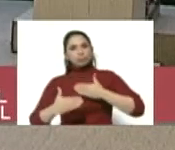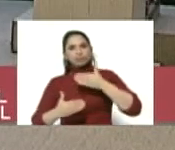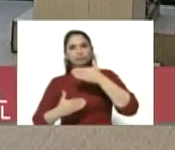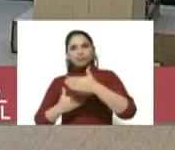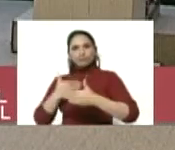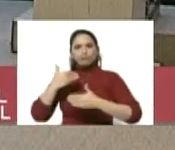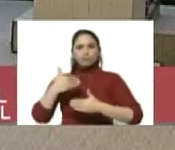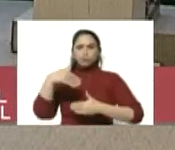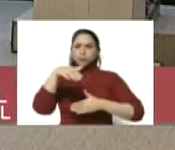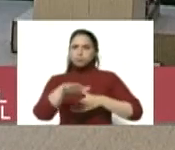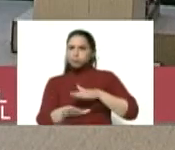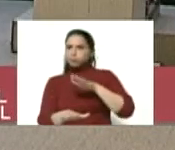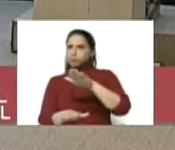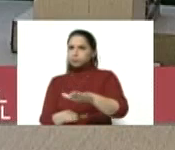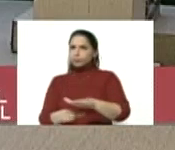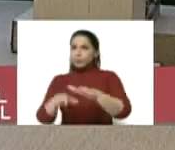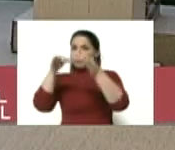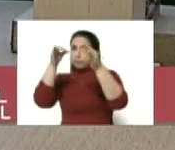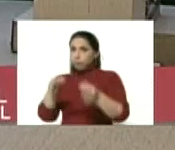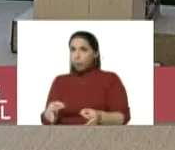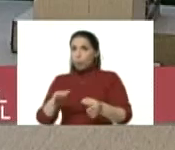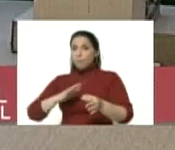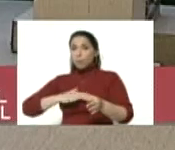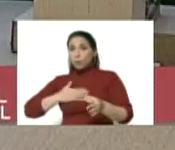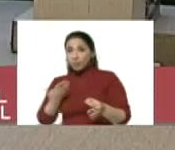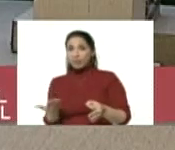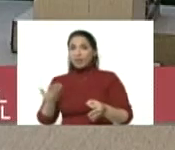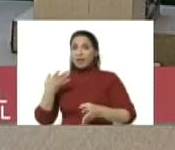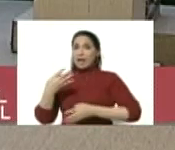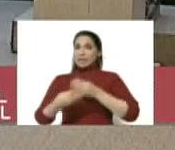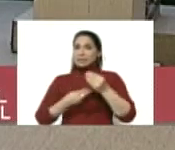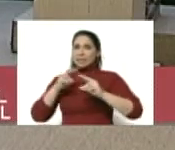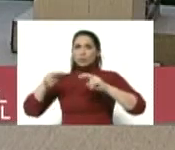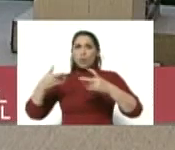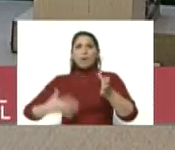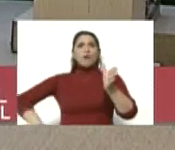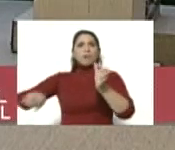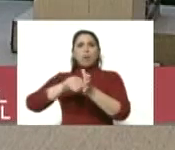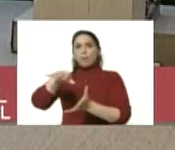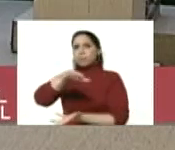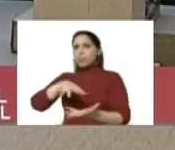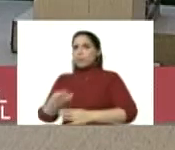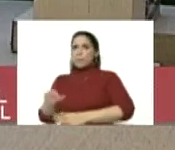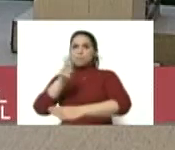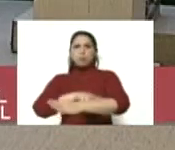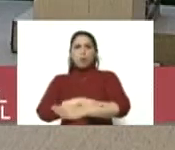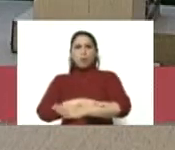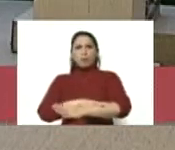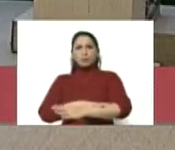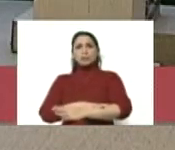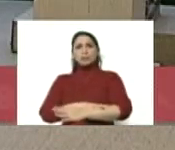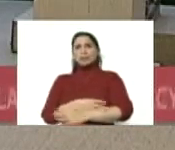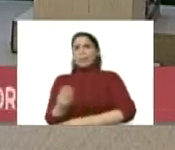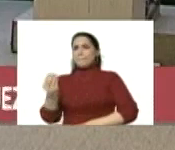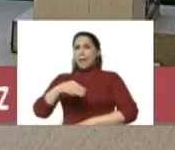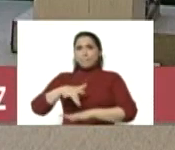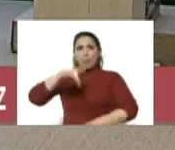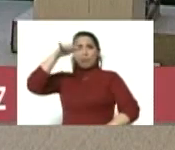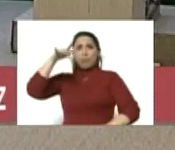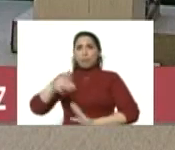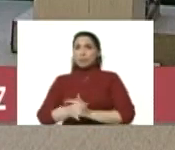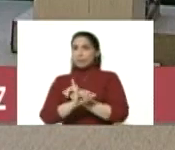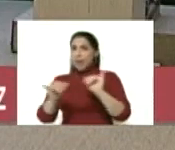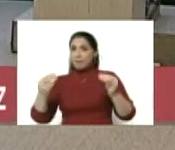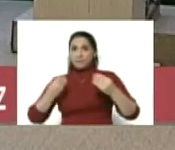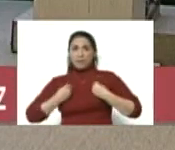dar pasos tan determinantes que podrían llevar nuevamente a situaciones de rebrote incluso aún más graves que las que ya